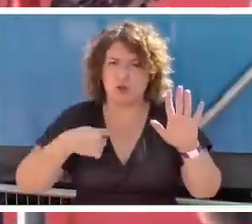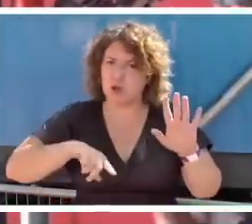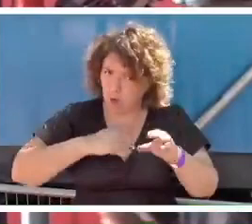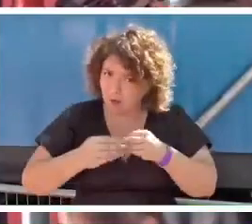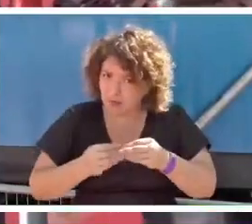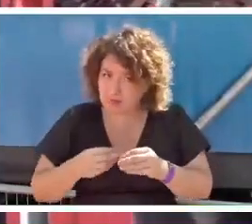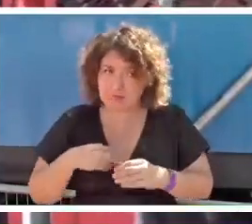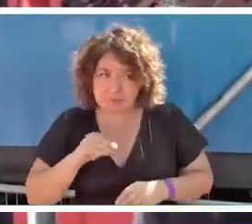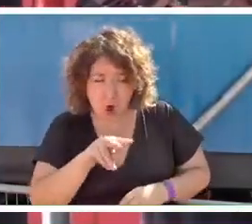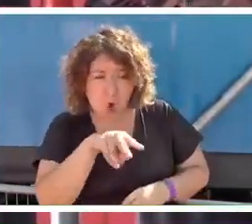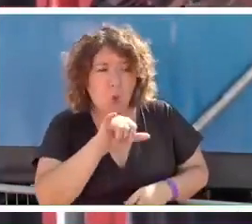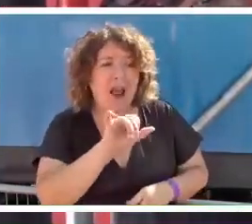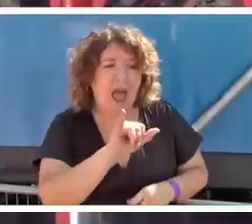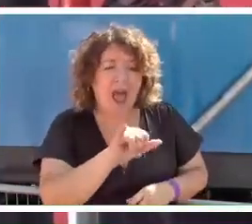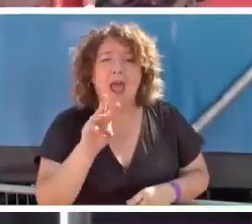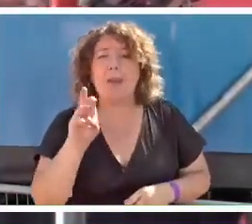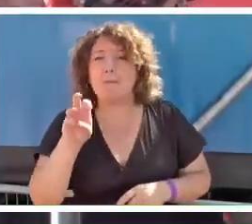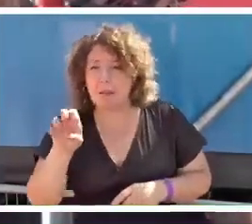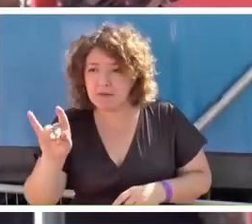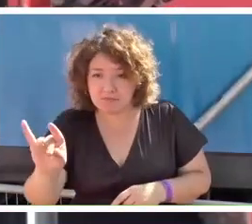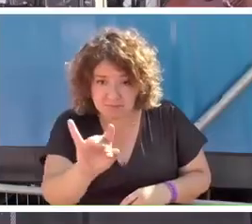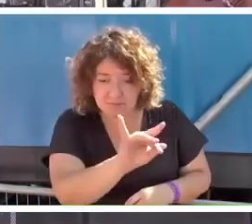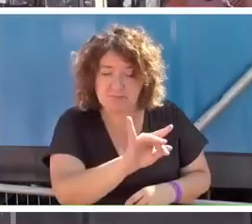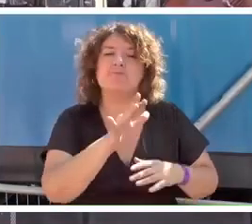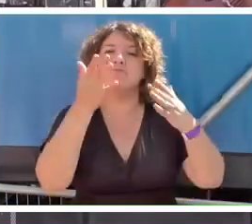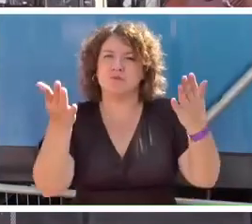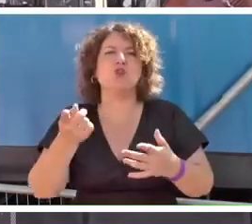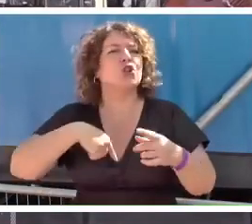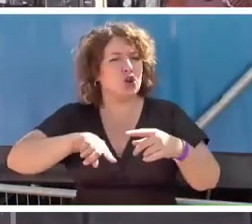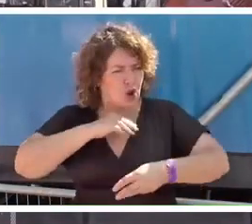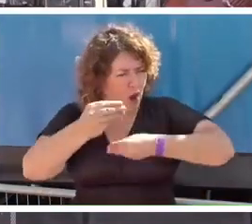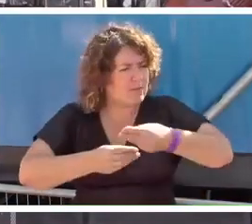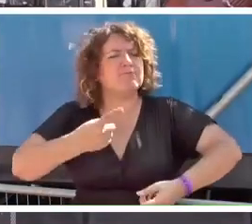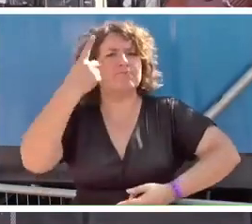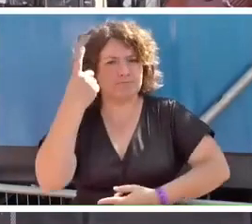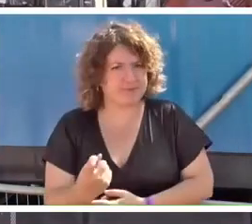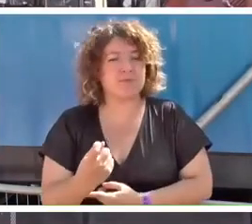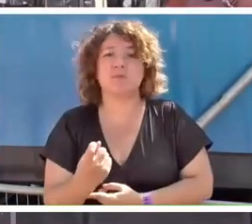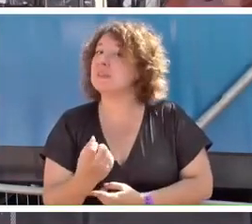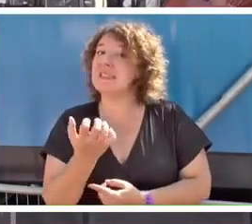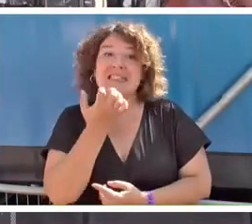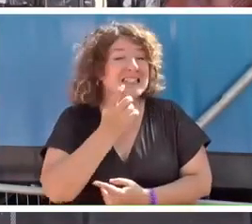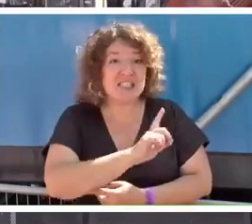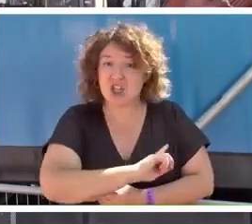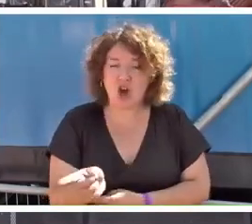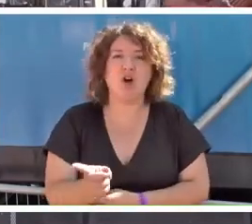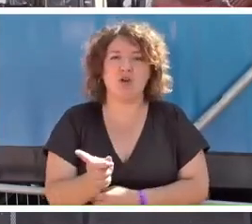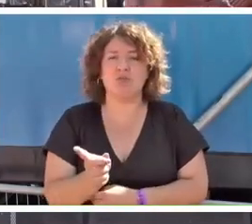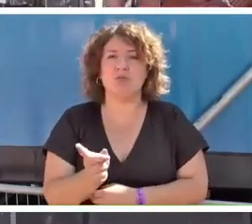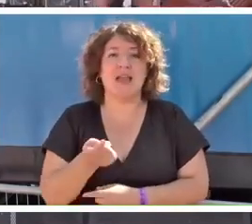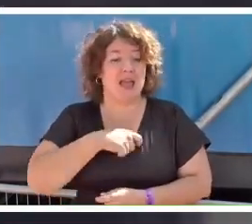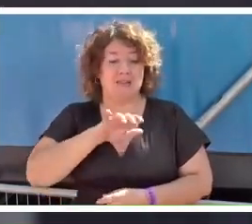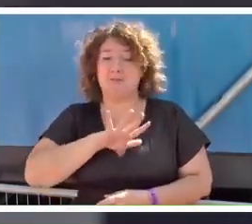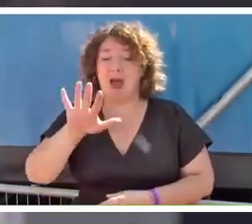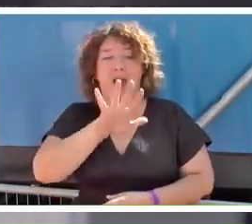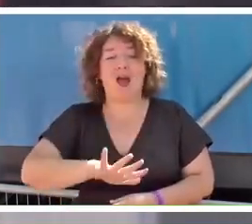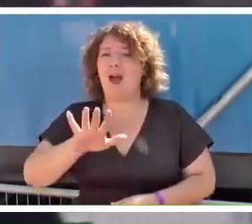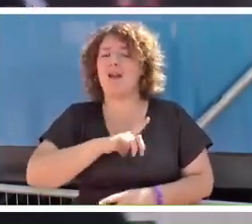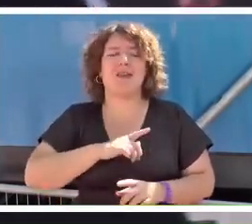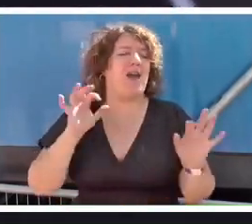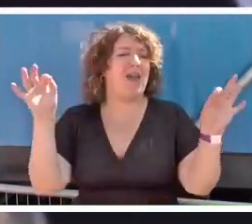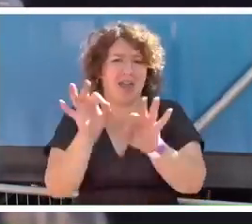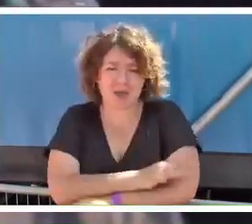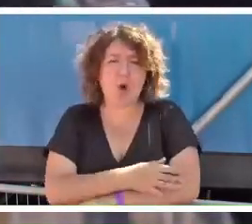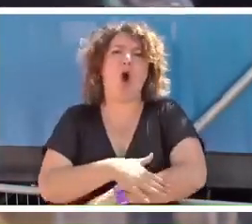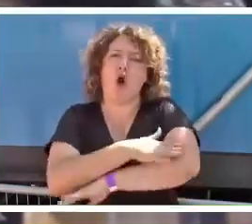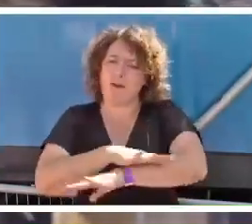Unai? ¿Verdad, Pepe? Lo vamos a hacer. Y si no lo hacemos, se equivocará el país, se equivocará el